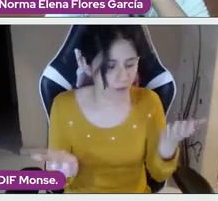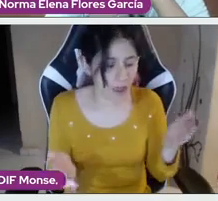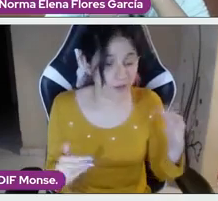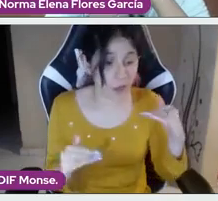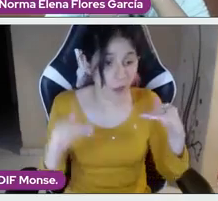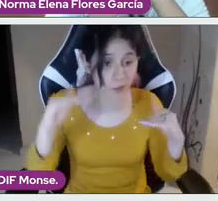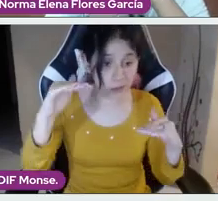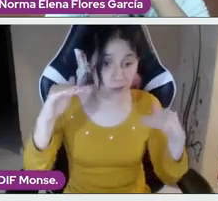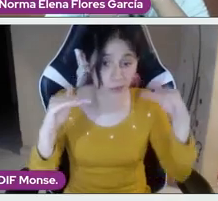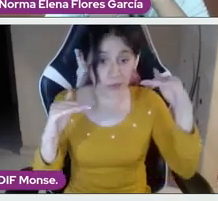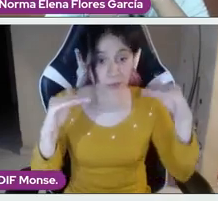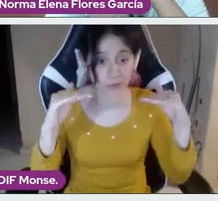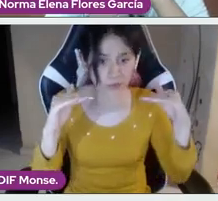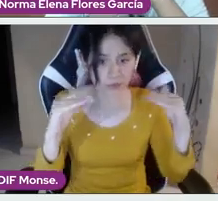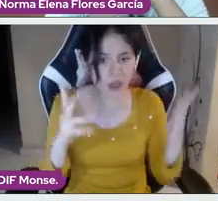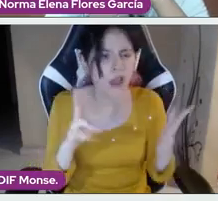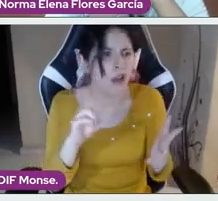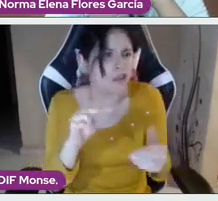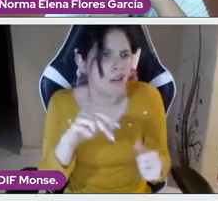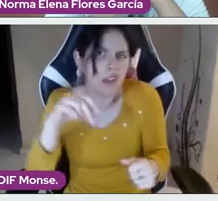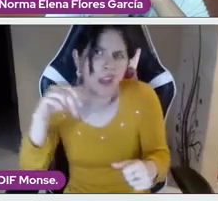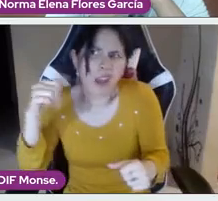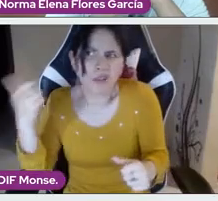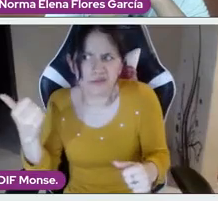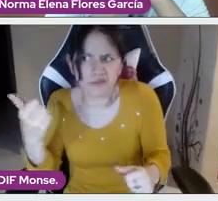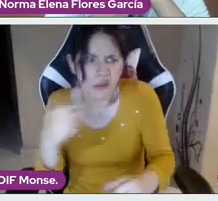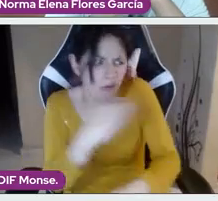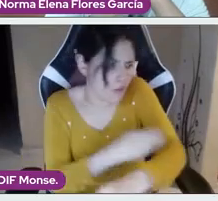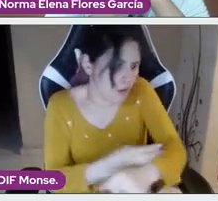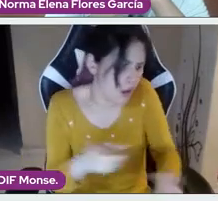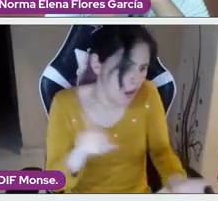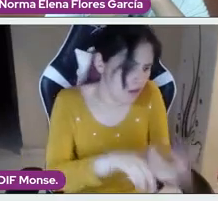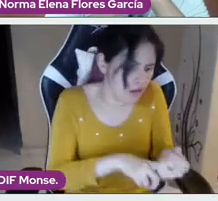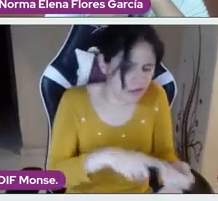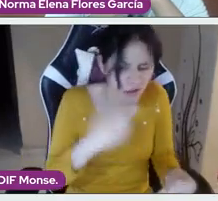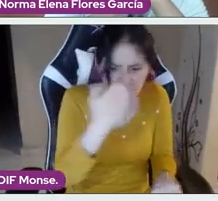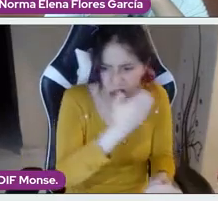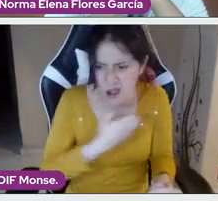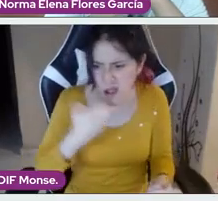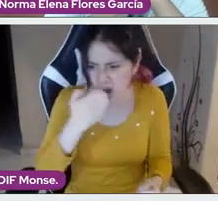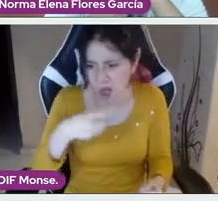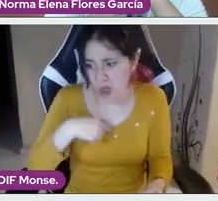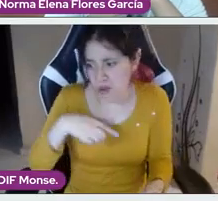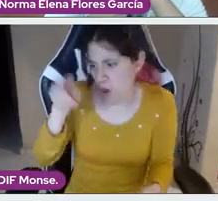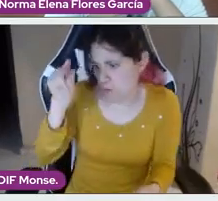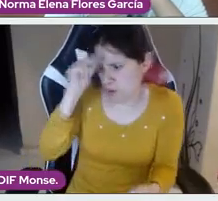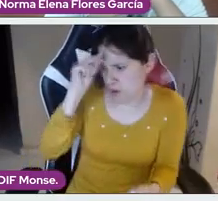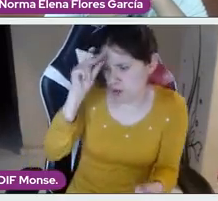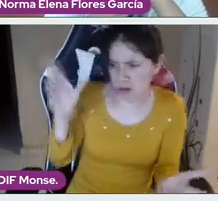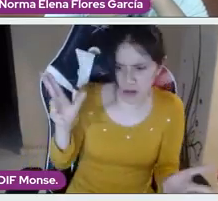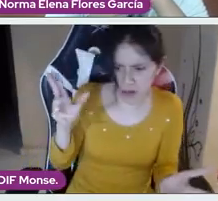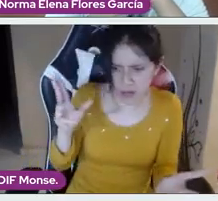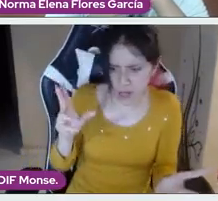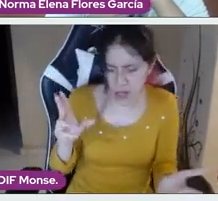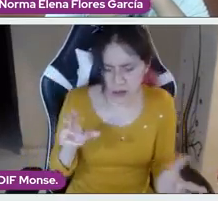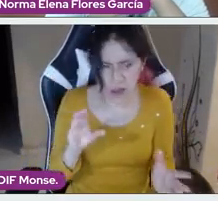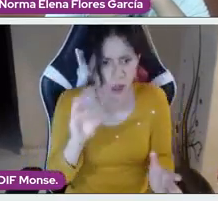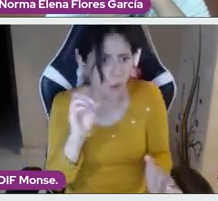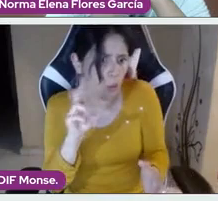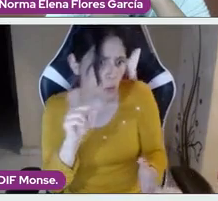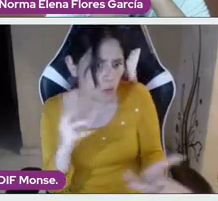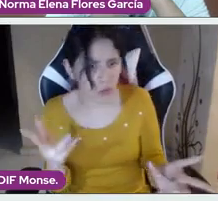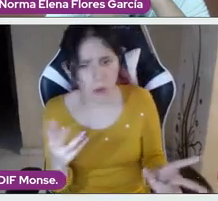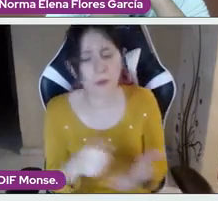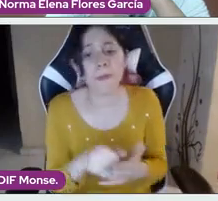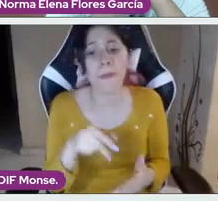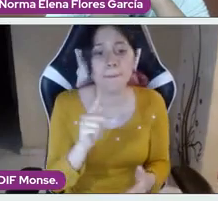más inteligente que tu otro compañero de la escuela o que tu primo, pero sí te permite desarrollar algunas otras habilidades que también te van a ayudar como